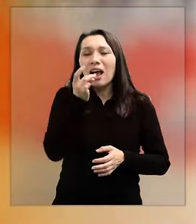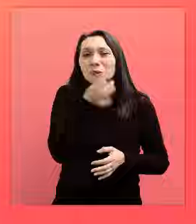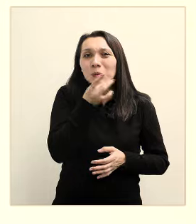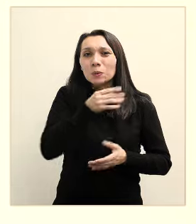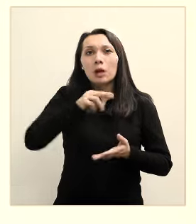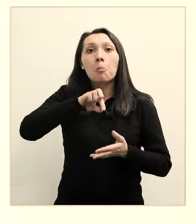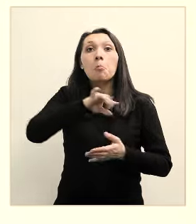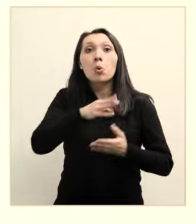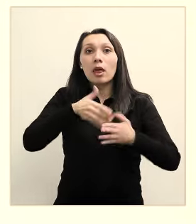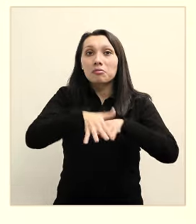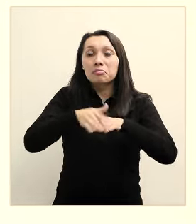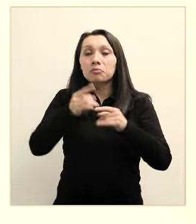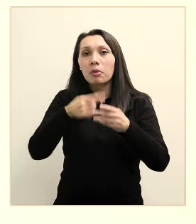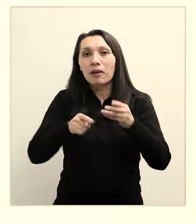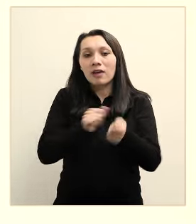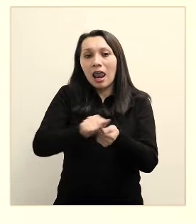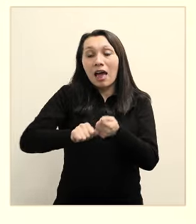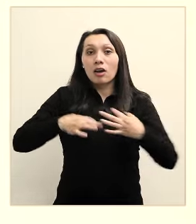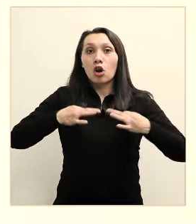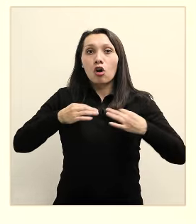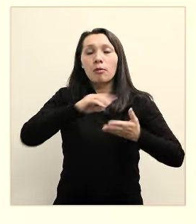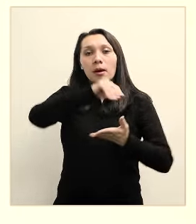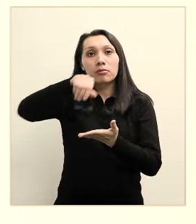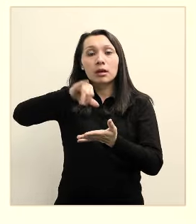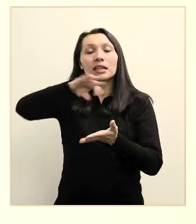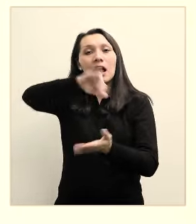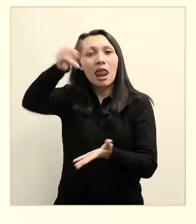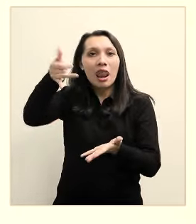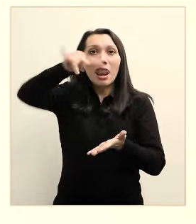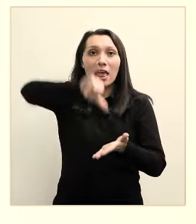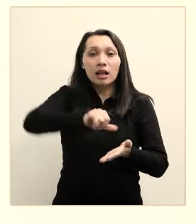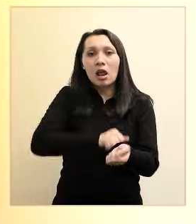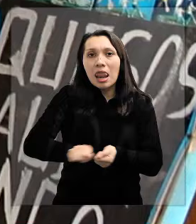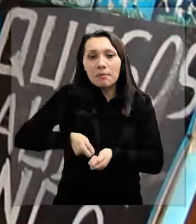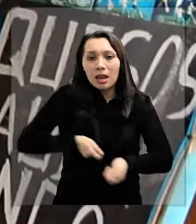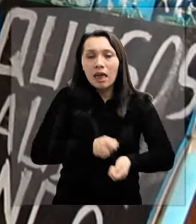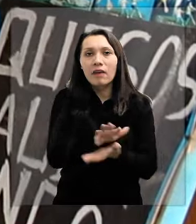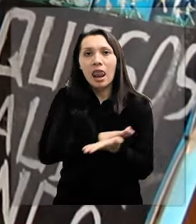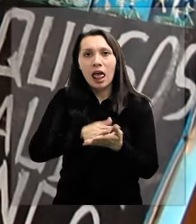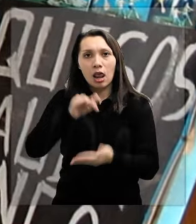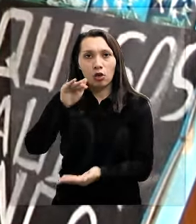instantáneo. Tenemos detergente en polvo, detergente líquido y ahora vamos a lanzar un limpia piso y un lavadoras.